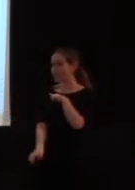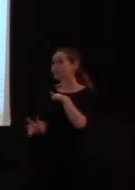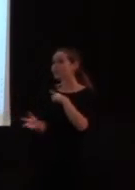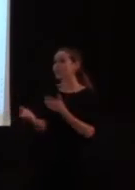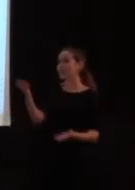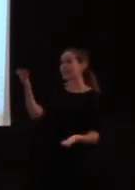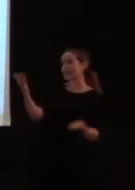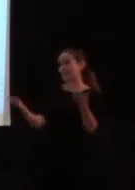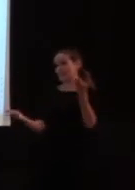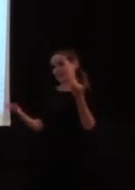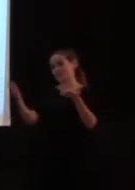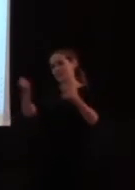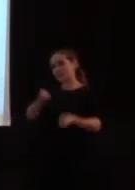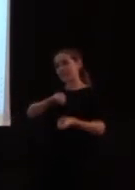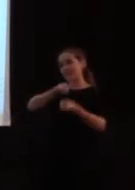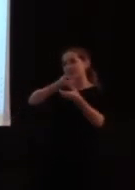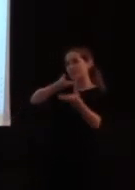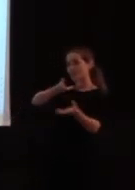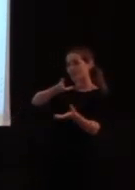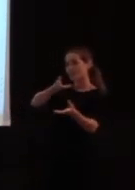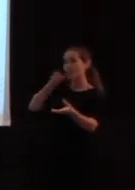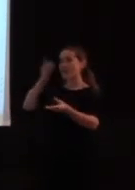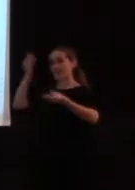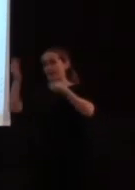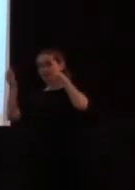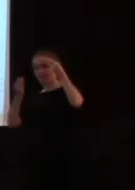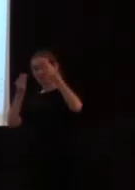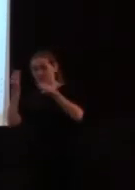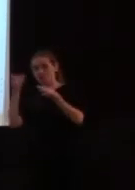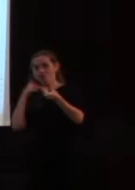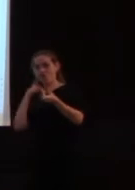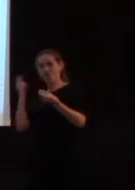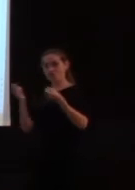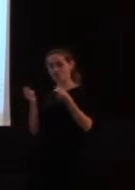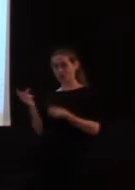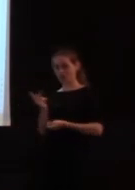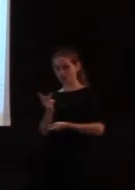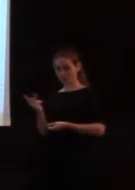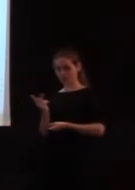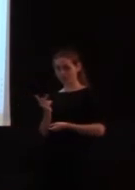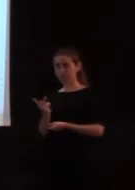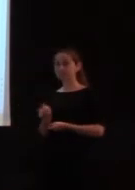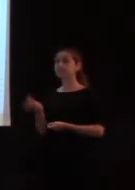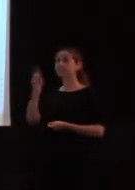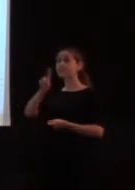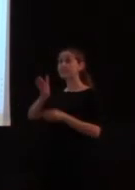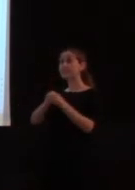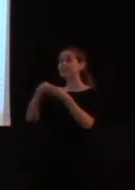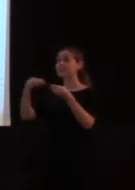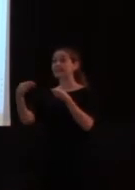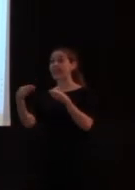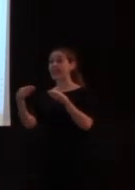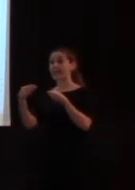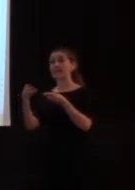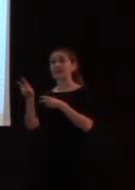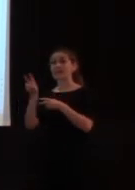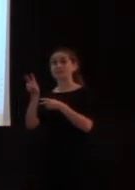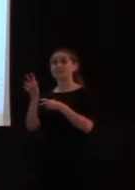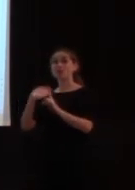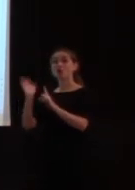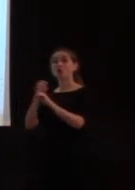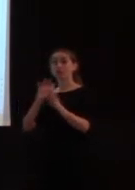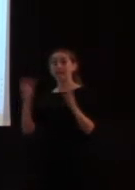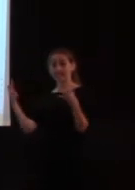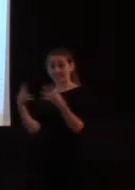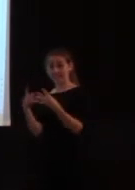entre la expresión y la reflexión. Después también tenéis otros materiales que os podéis encontrar en línea, criterios para enseñar la